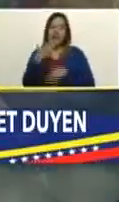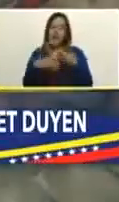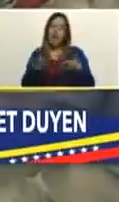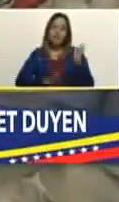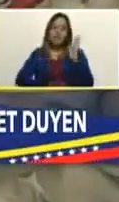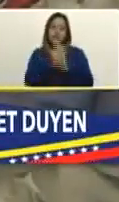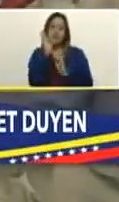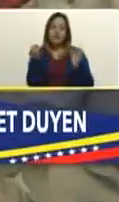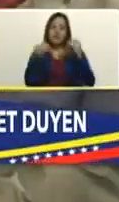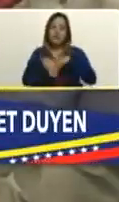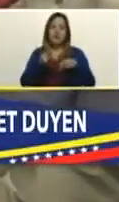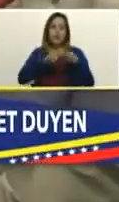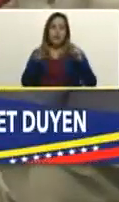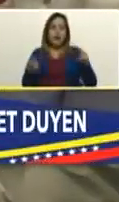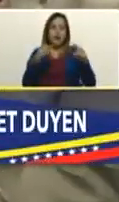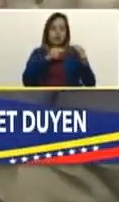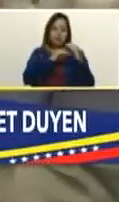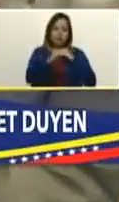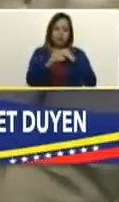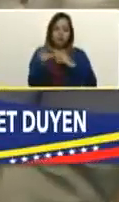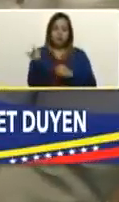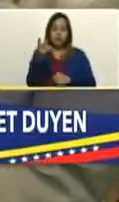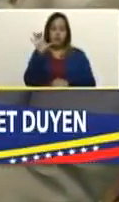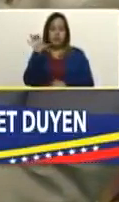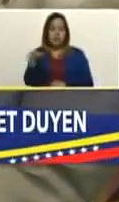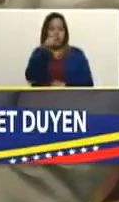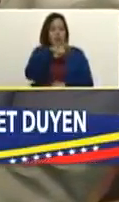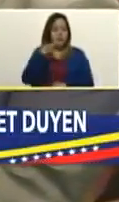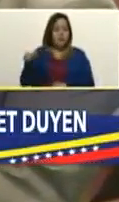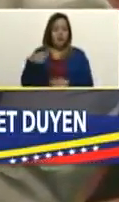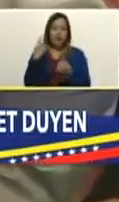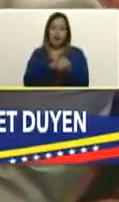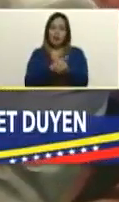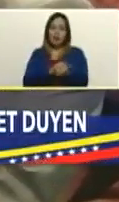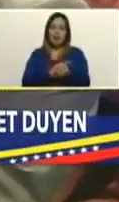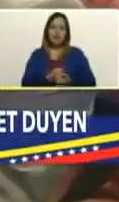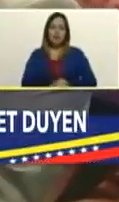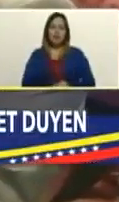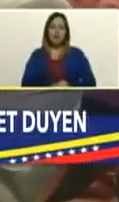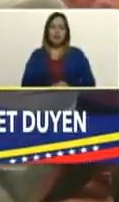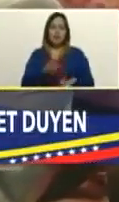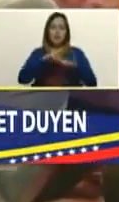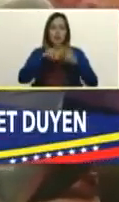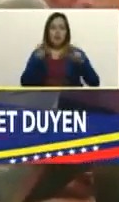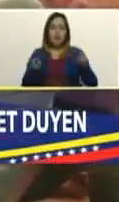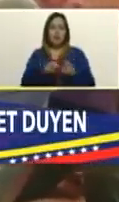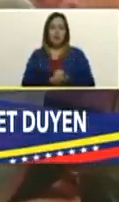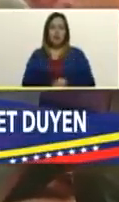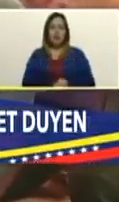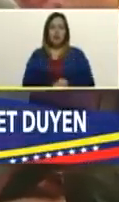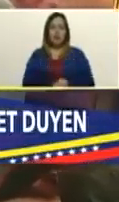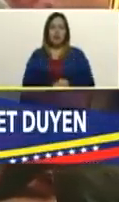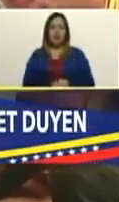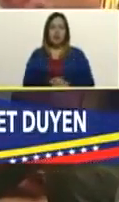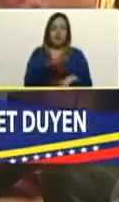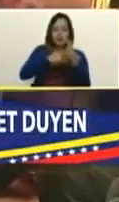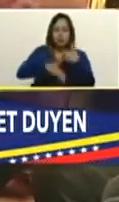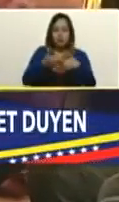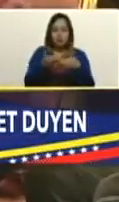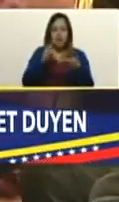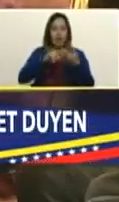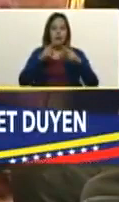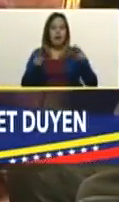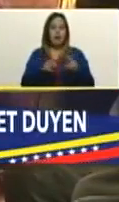y prosperidad de ambos países y pueblos hermanos, por la paz y contribuyendo a la paz